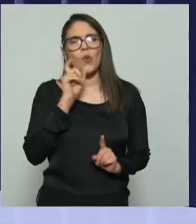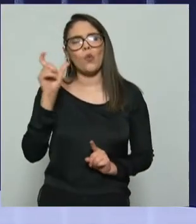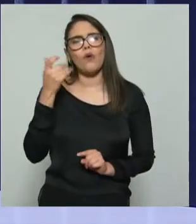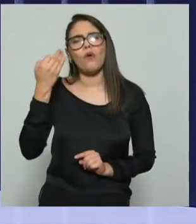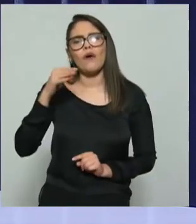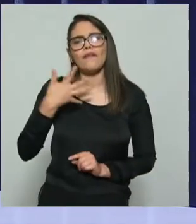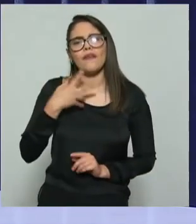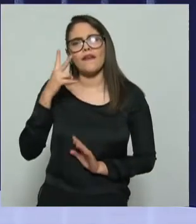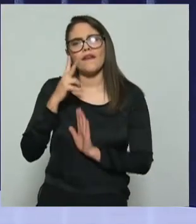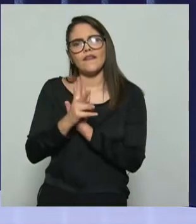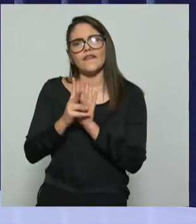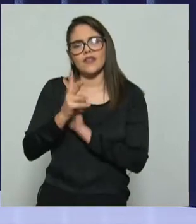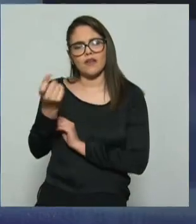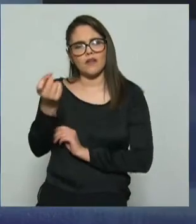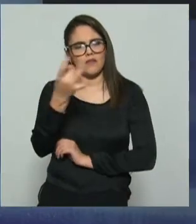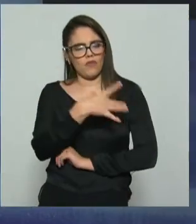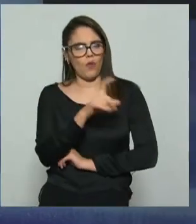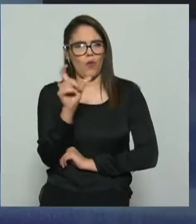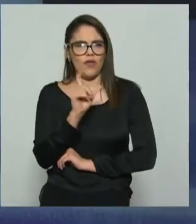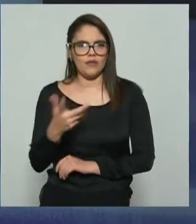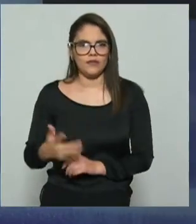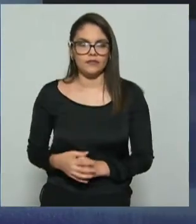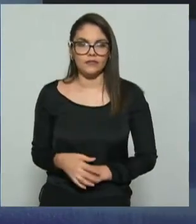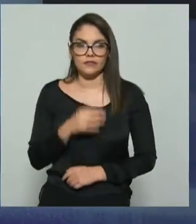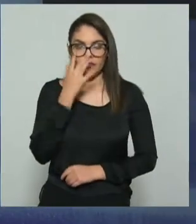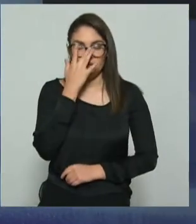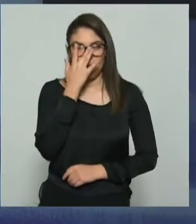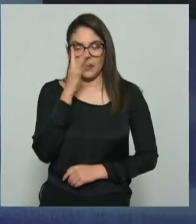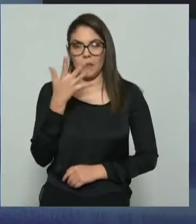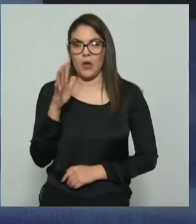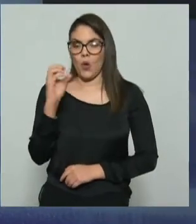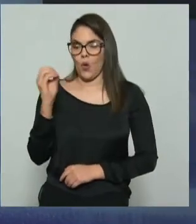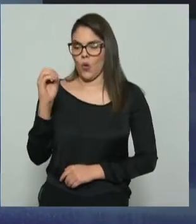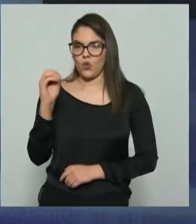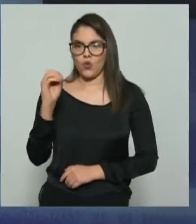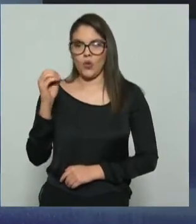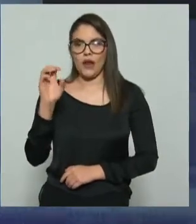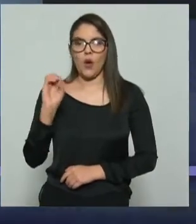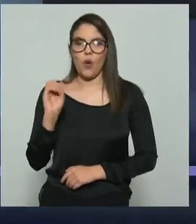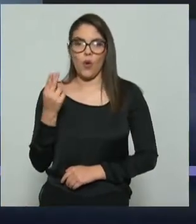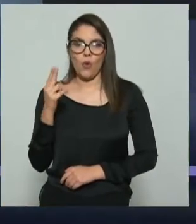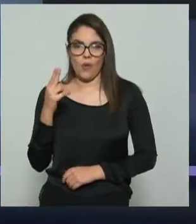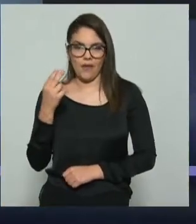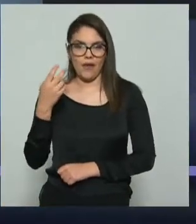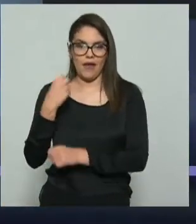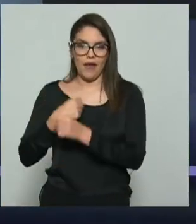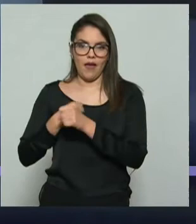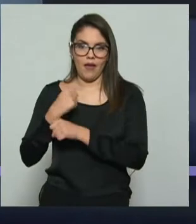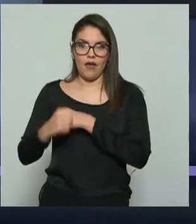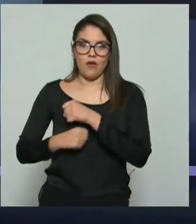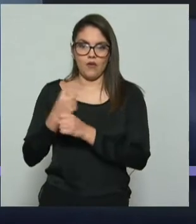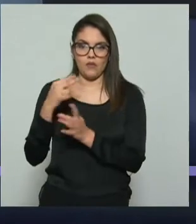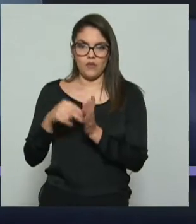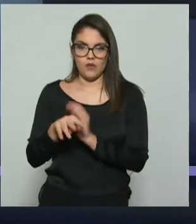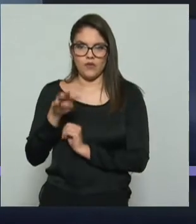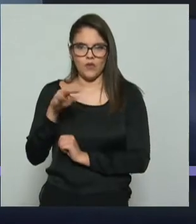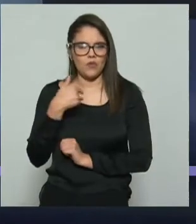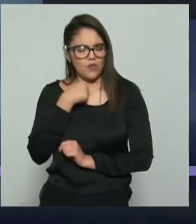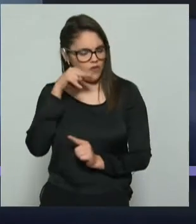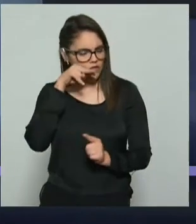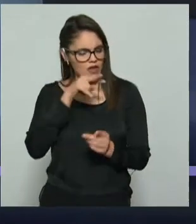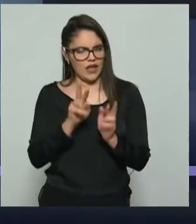video, cómo te llegó a ti. Bueno, mira, fue más o menos en octubre o noviembre, y yo me entero leyendo una revista de circulación